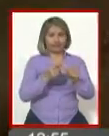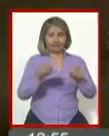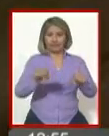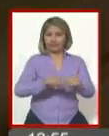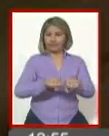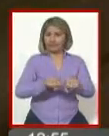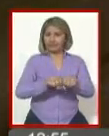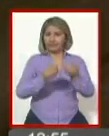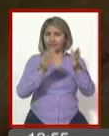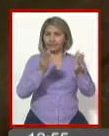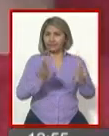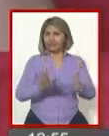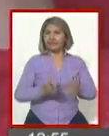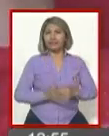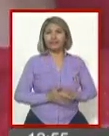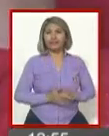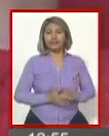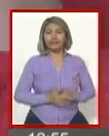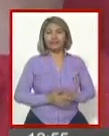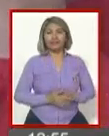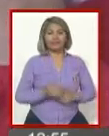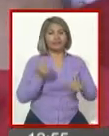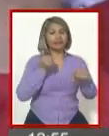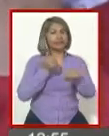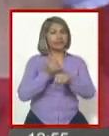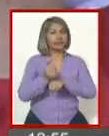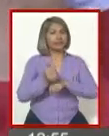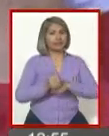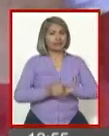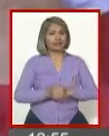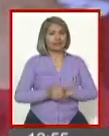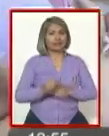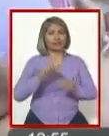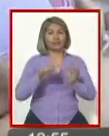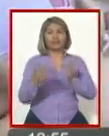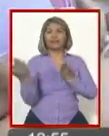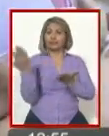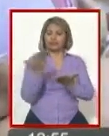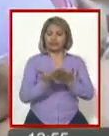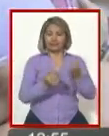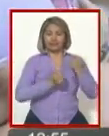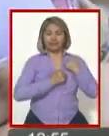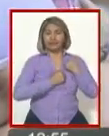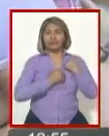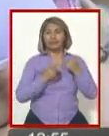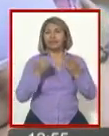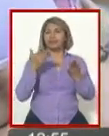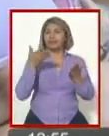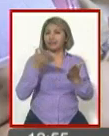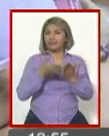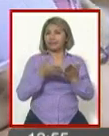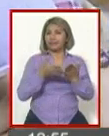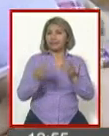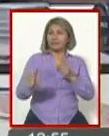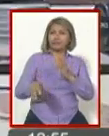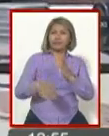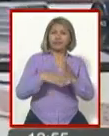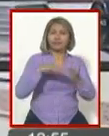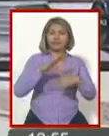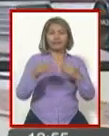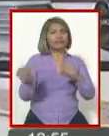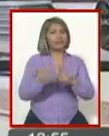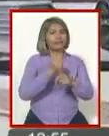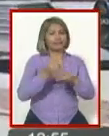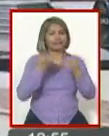zapatero, ellos tienen todita la culpa. Y después vinieron los gendarmes, ya me acabaron de patear, de arrastrar todo. Ya.